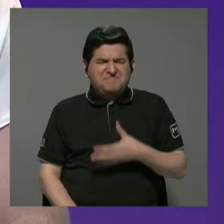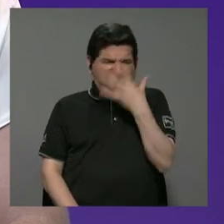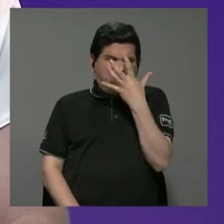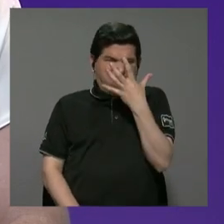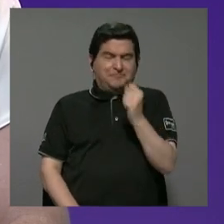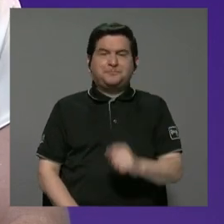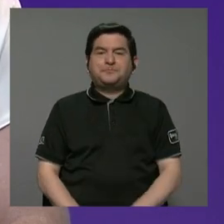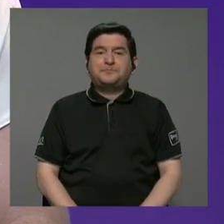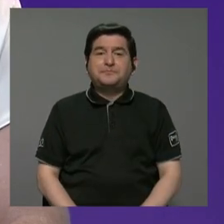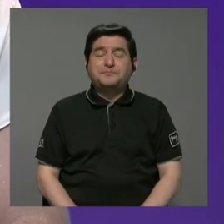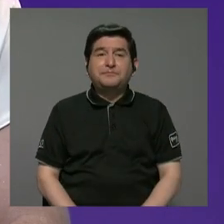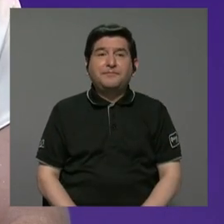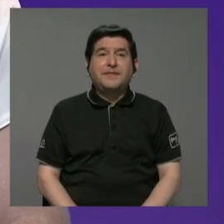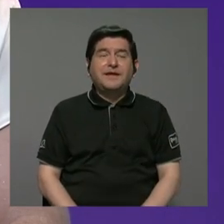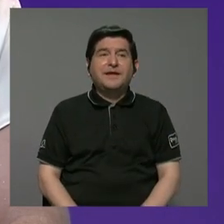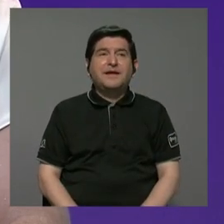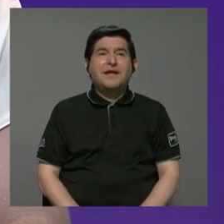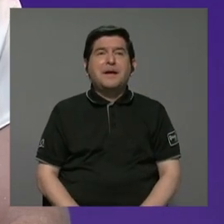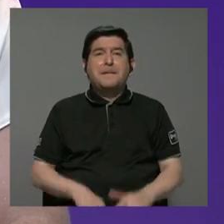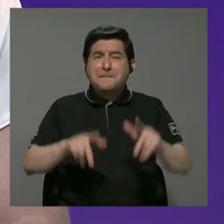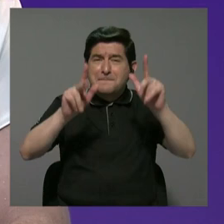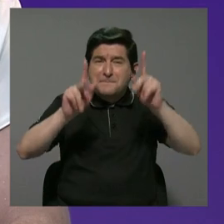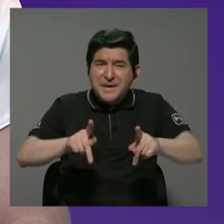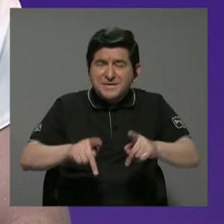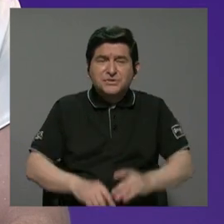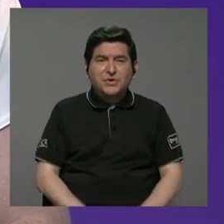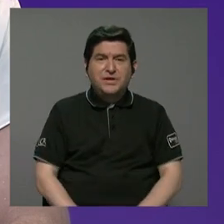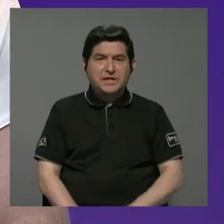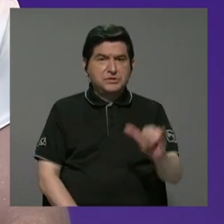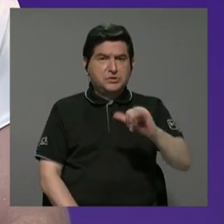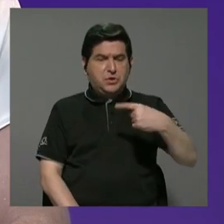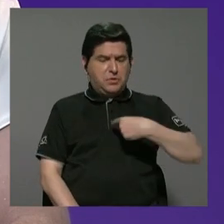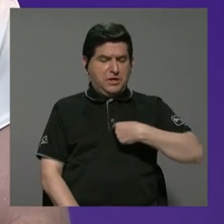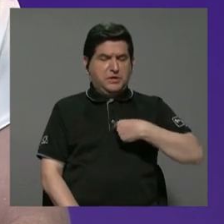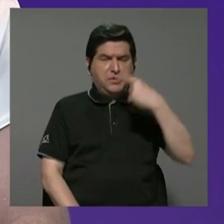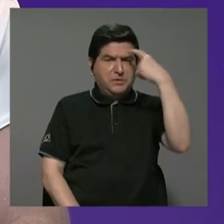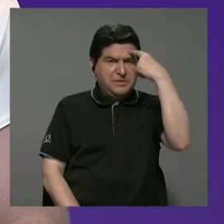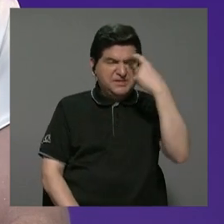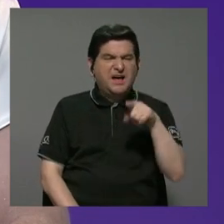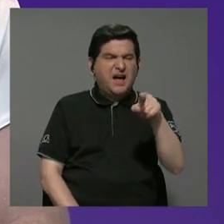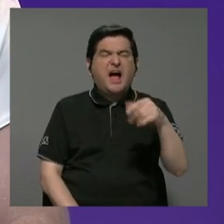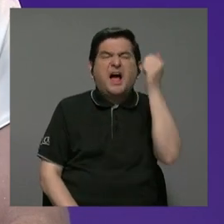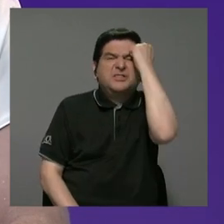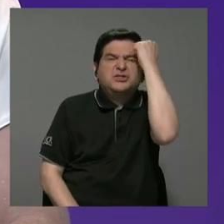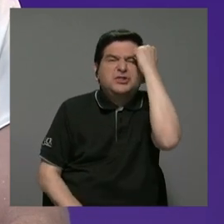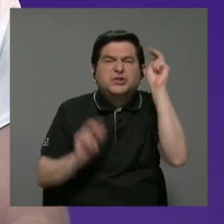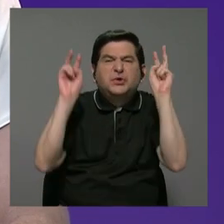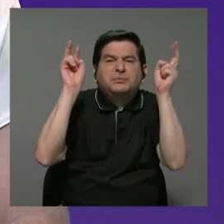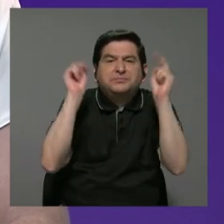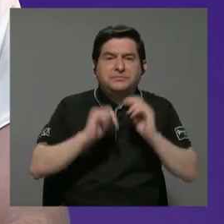molestando, es partir del hecho de que las personas que no piensan como yo es que son tontas, ¿verdad? Es que